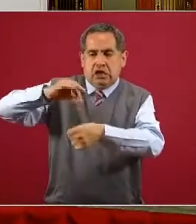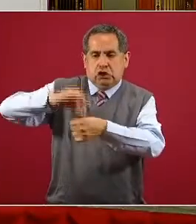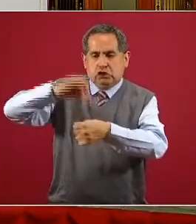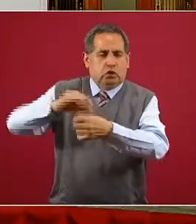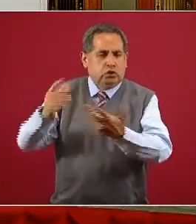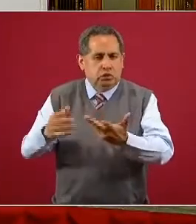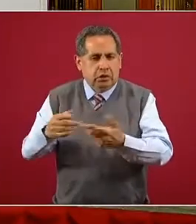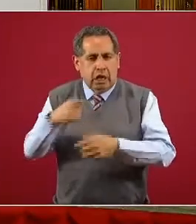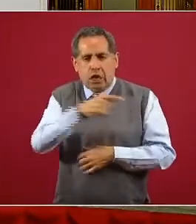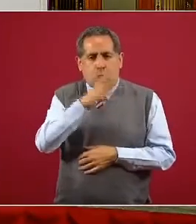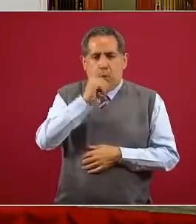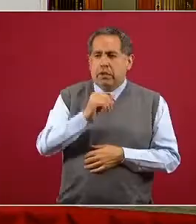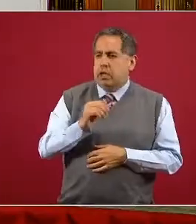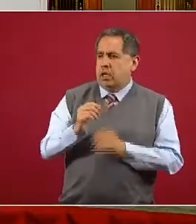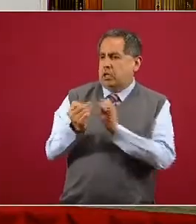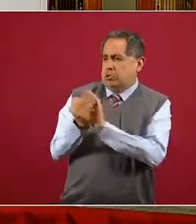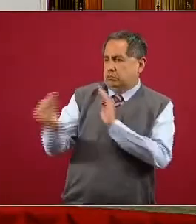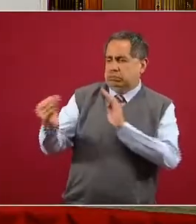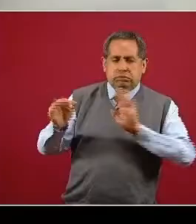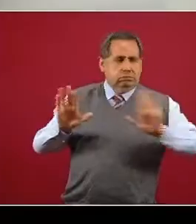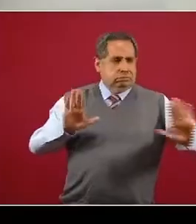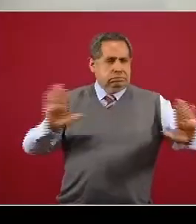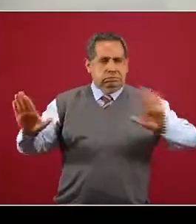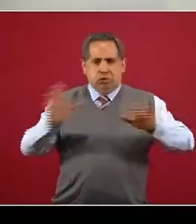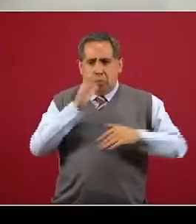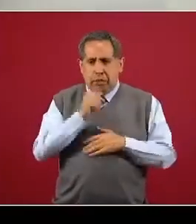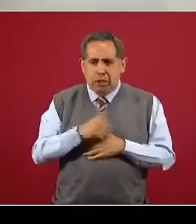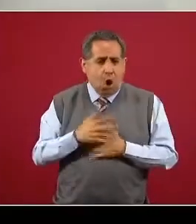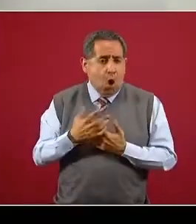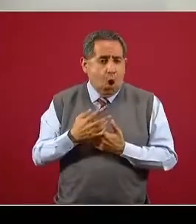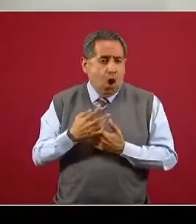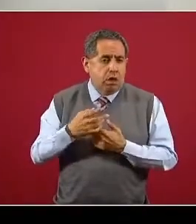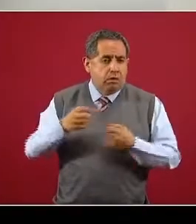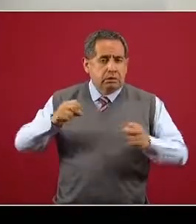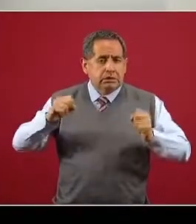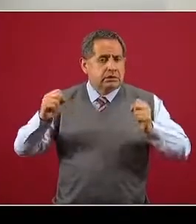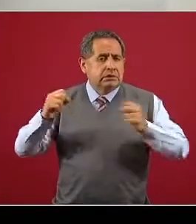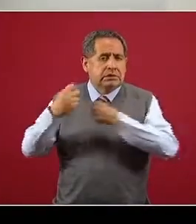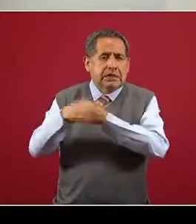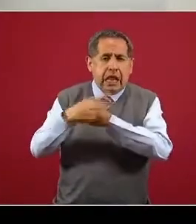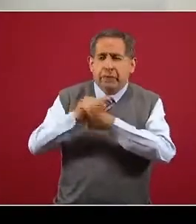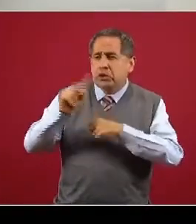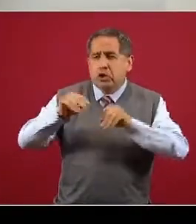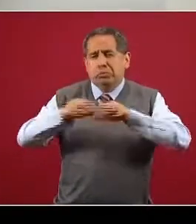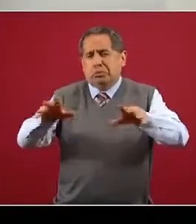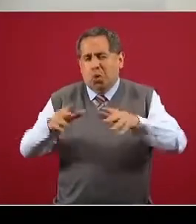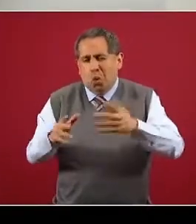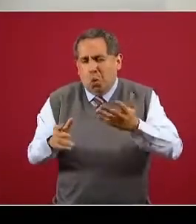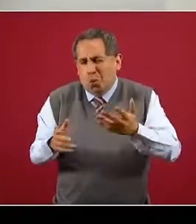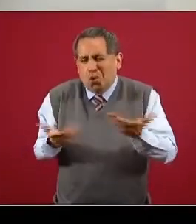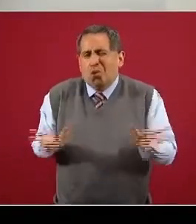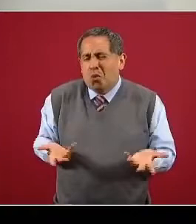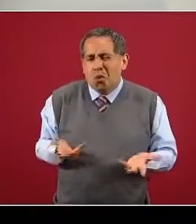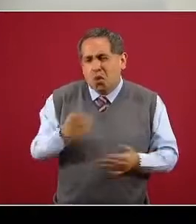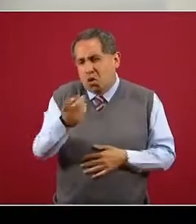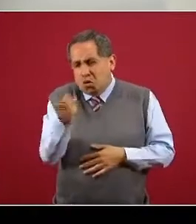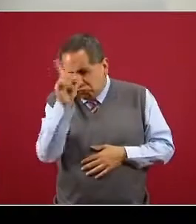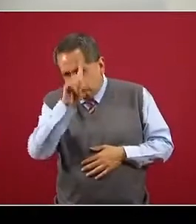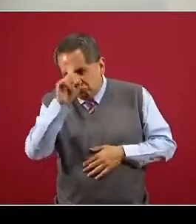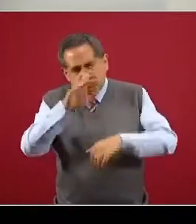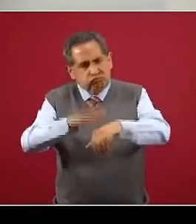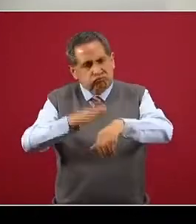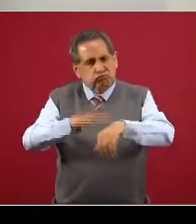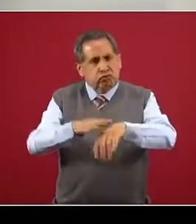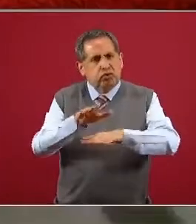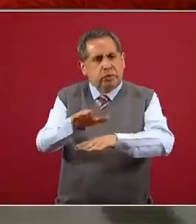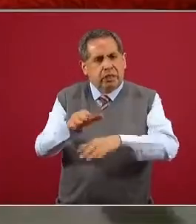la sana distancia, a menos de que sea todo por televisión, ¿verdad? ¿Qué respuesta podría haber o qué recomendación habría de parte de las